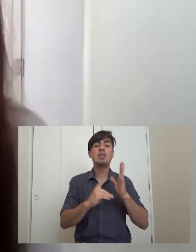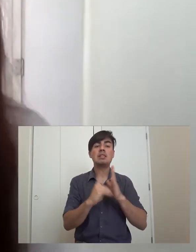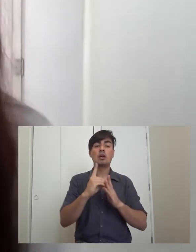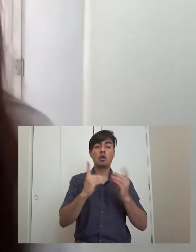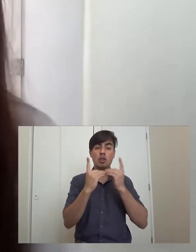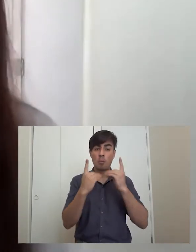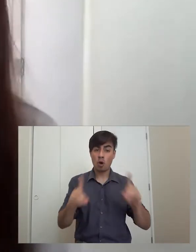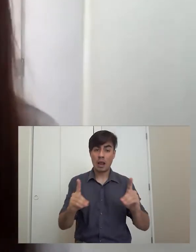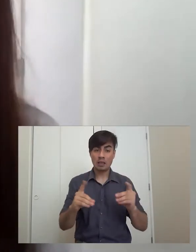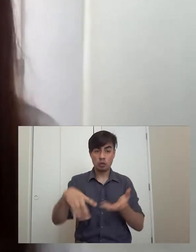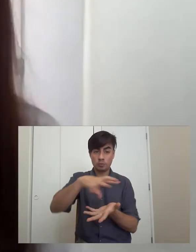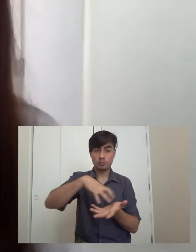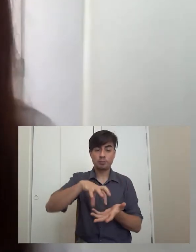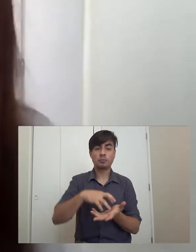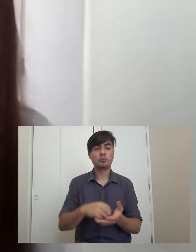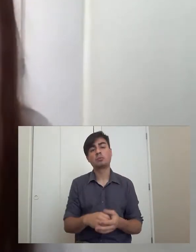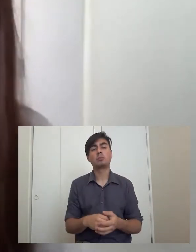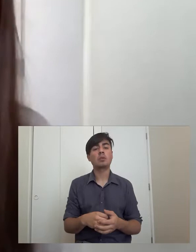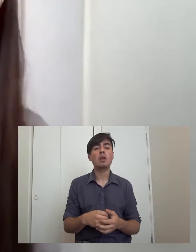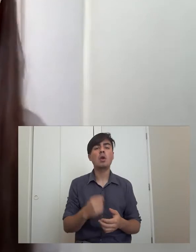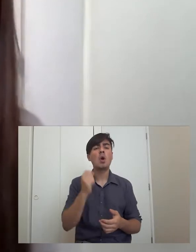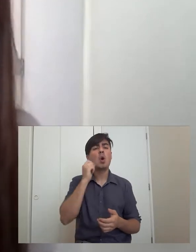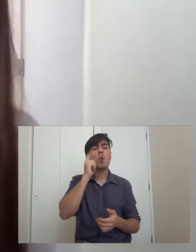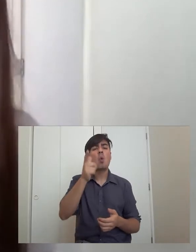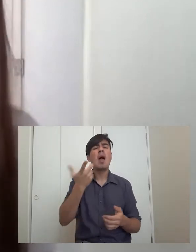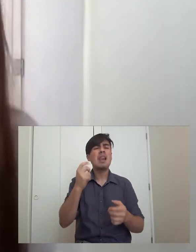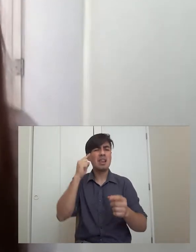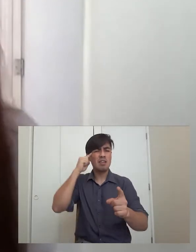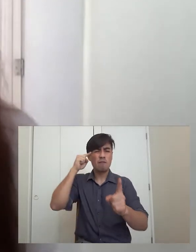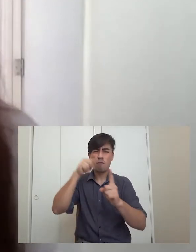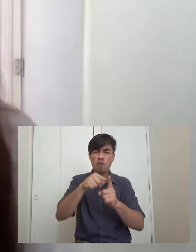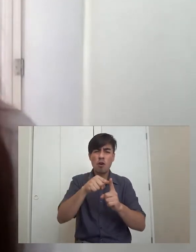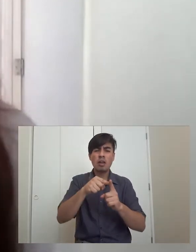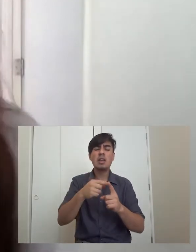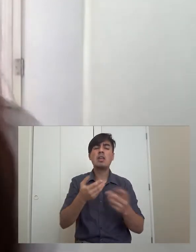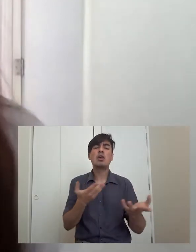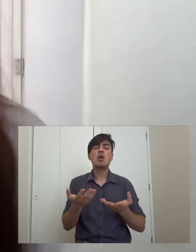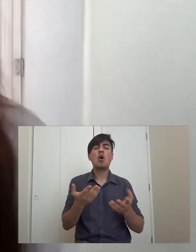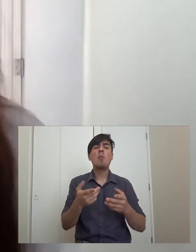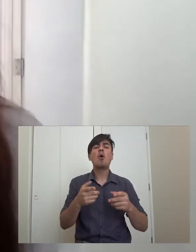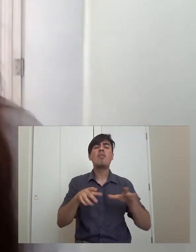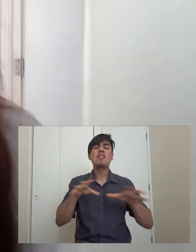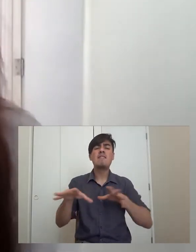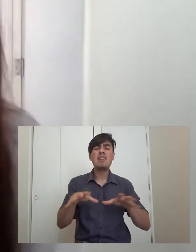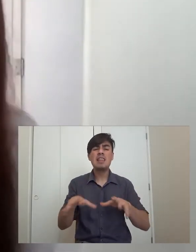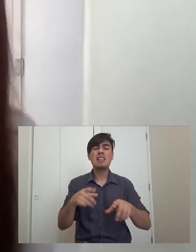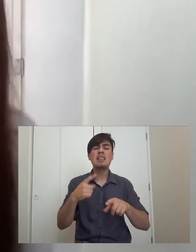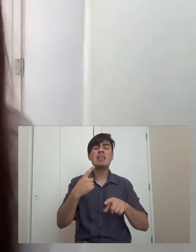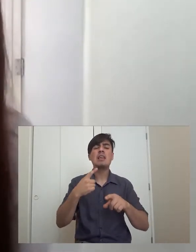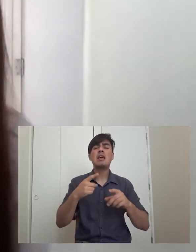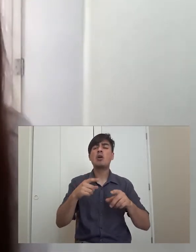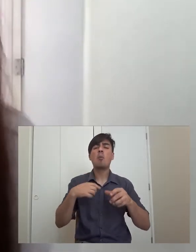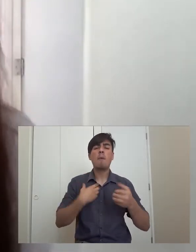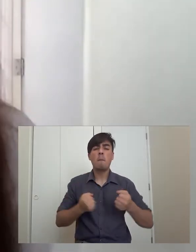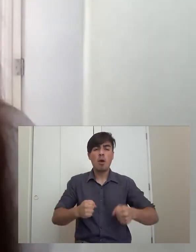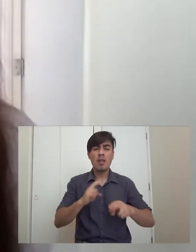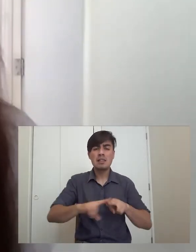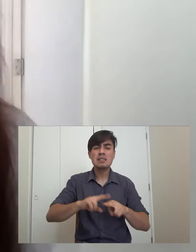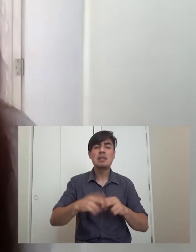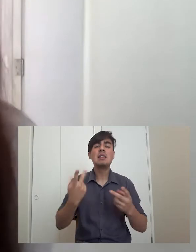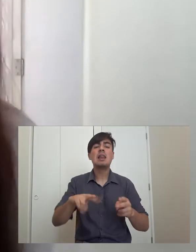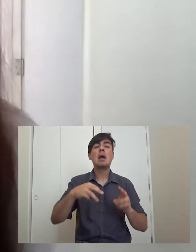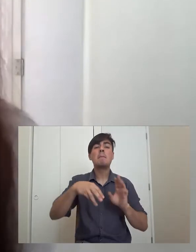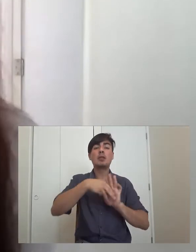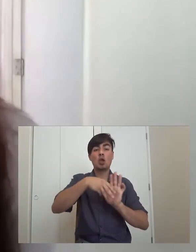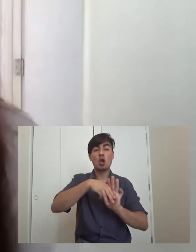comunidad identitaria dentro del desarrollo de un sistema democrático, mi pregunta es, ¿cuáles son los enfoques y los modos de